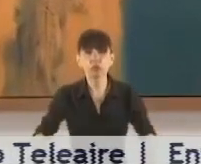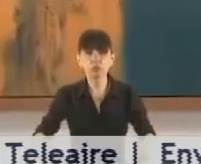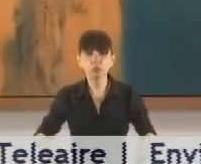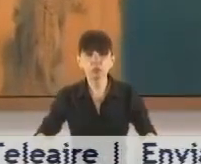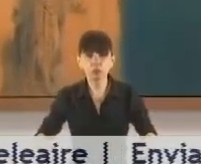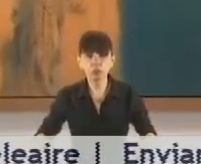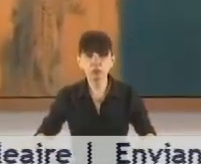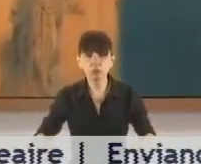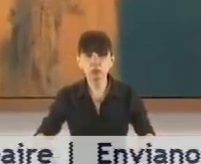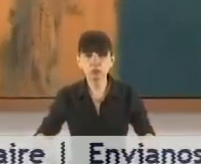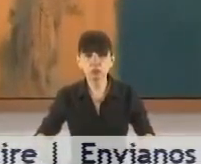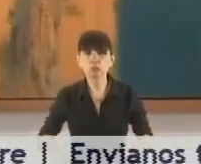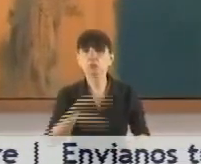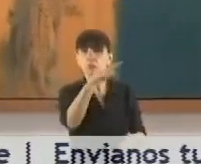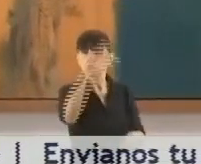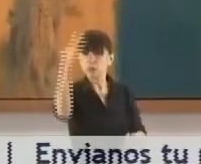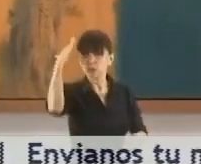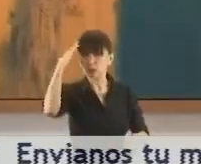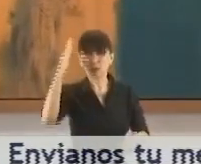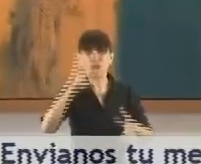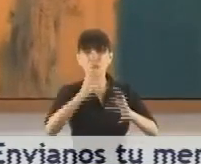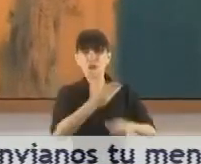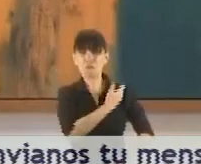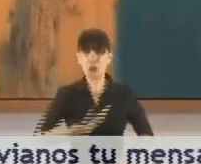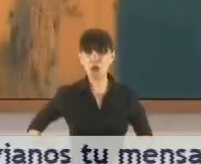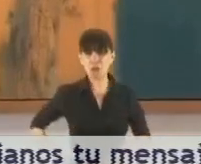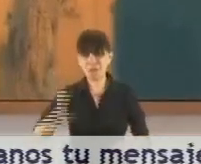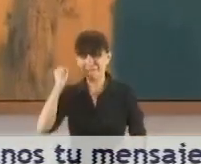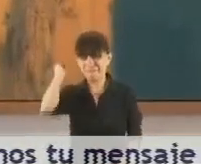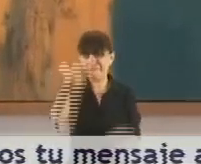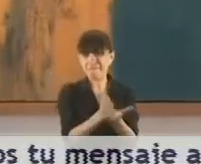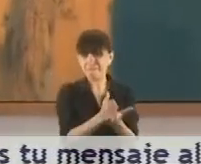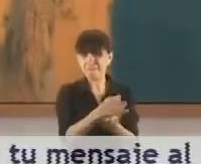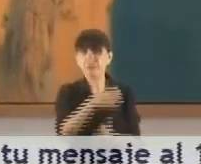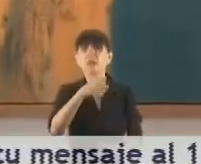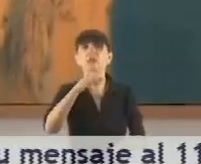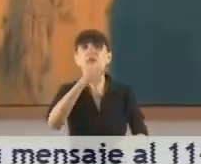El régimen totalitario, autoritario de Pinochet